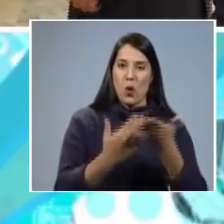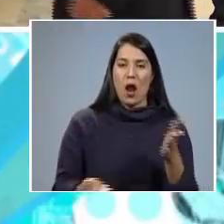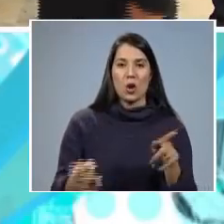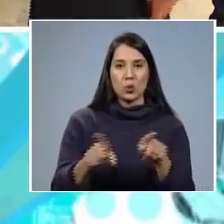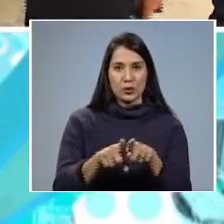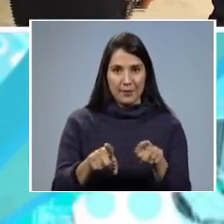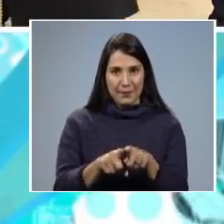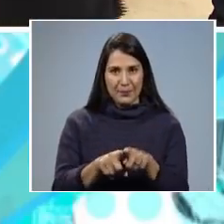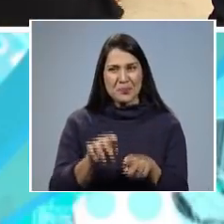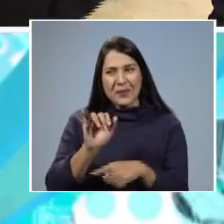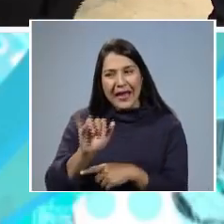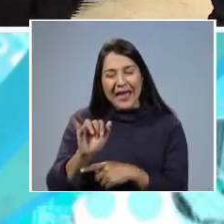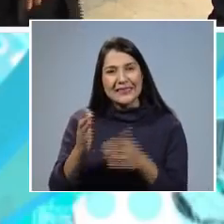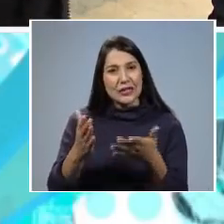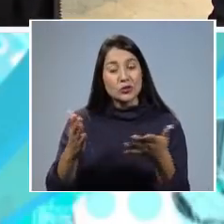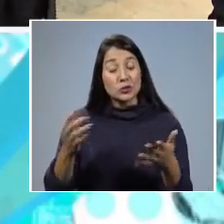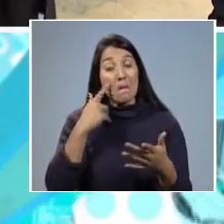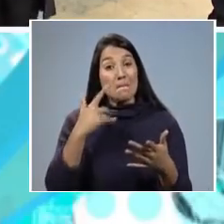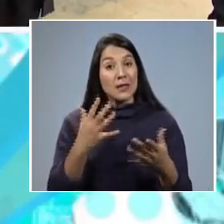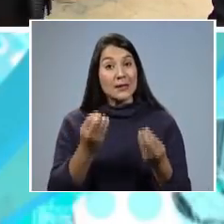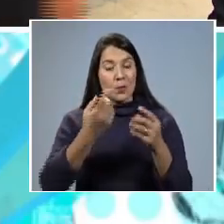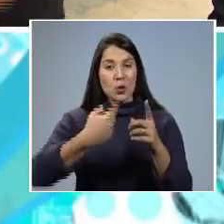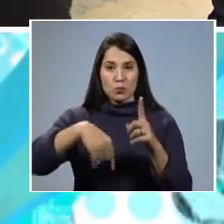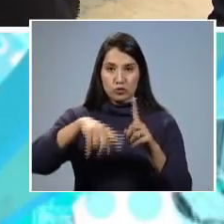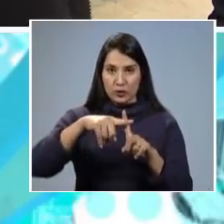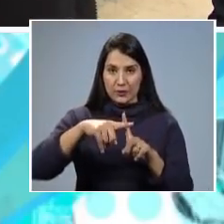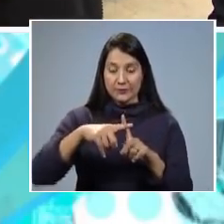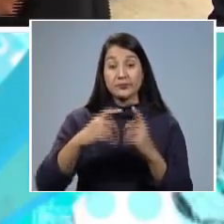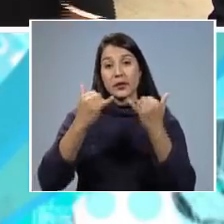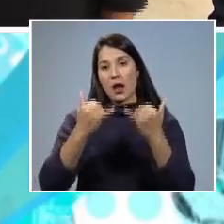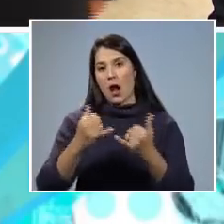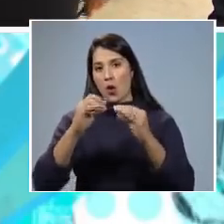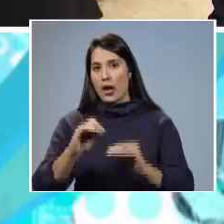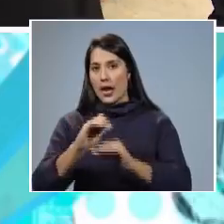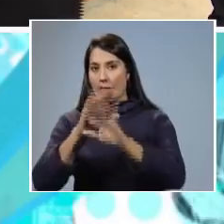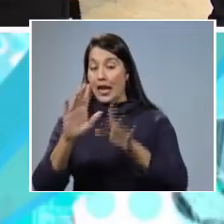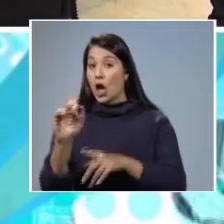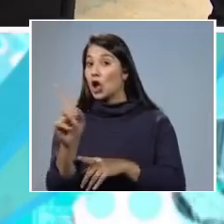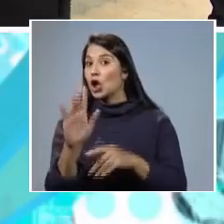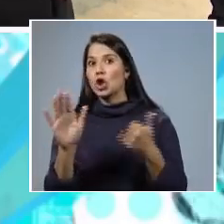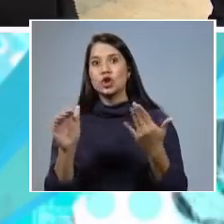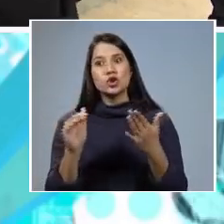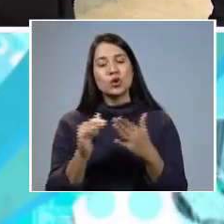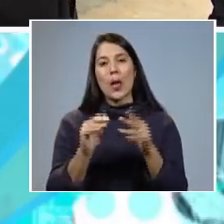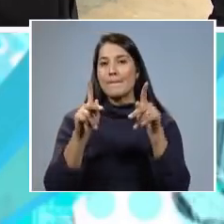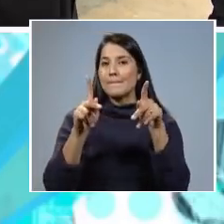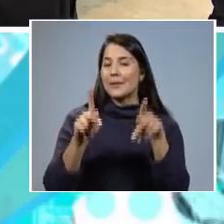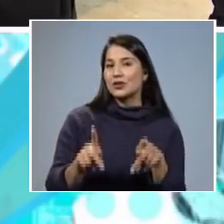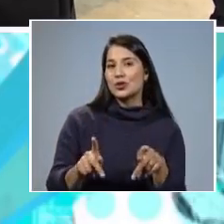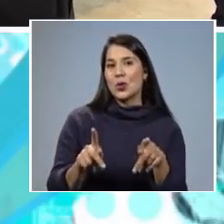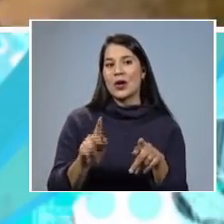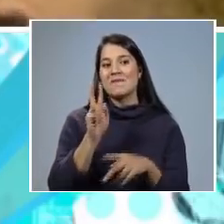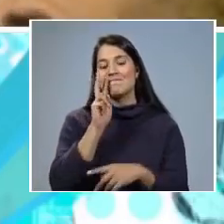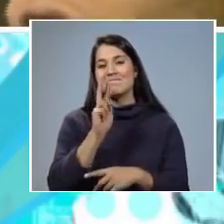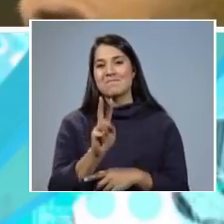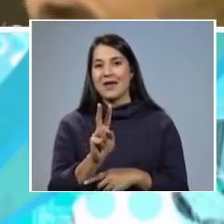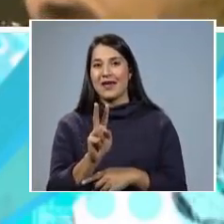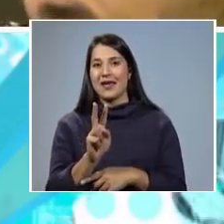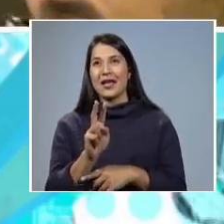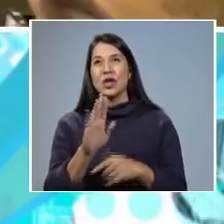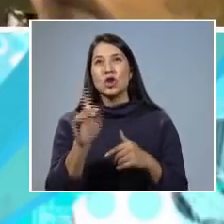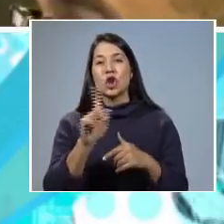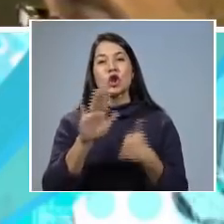tipo de cosas parecen positivas. Claro está que no a todo el mundo le llueve igual, no a todo el mundo le